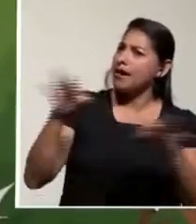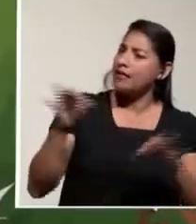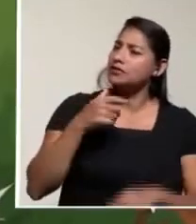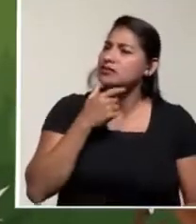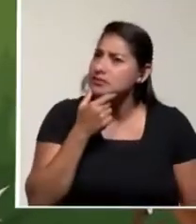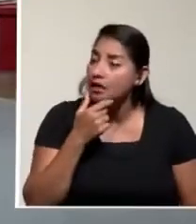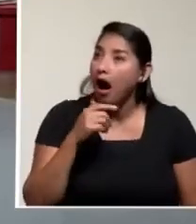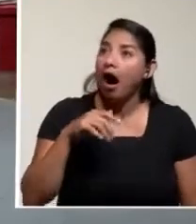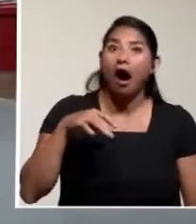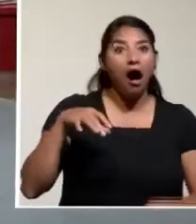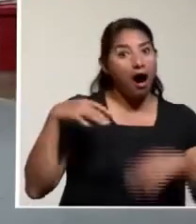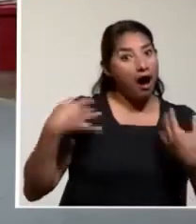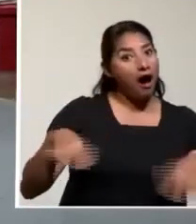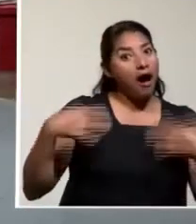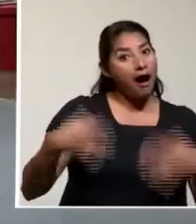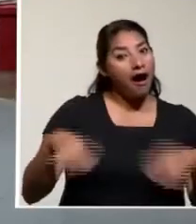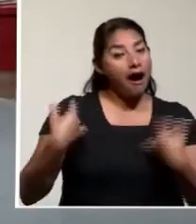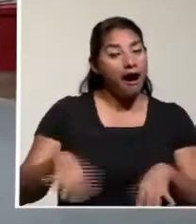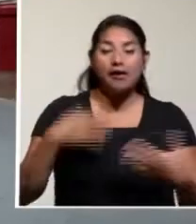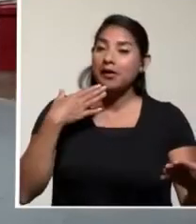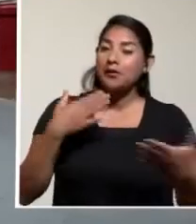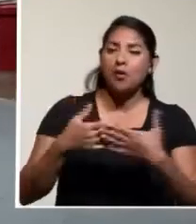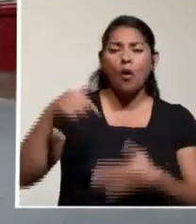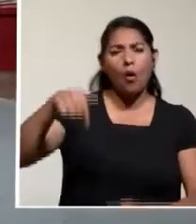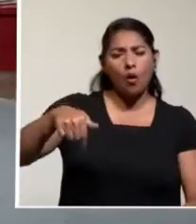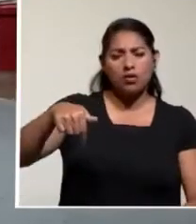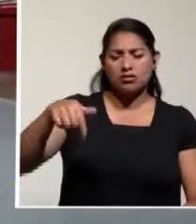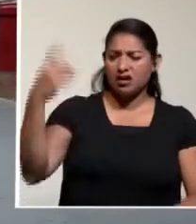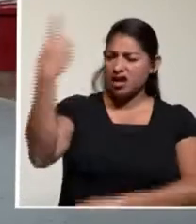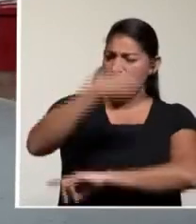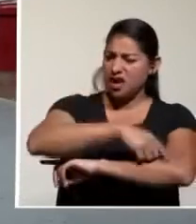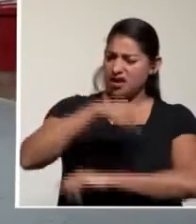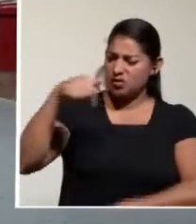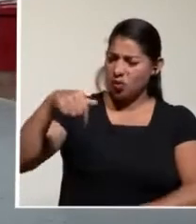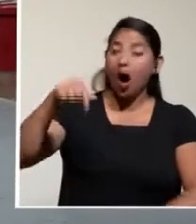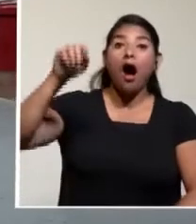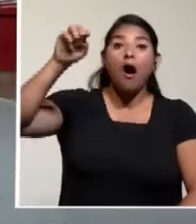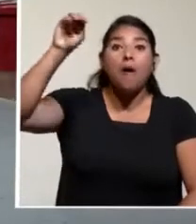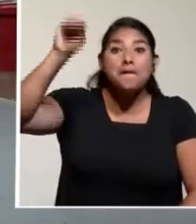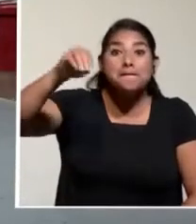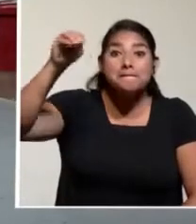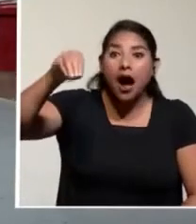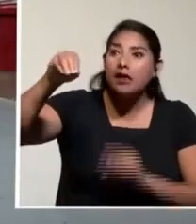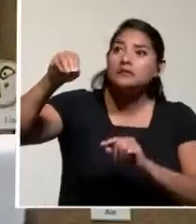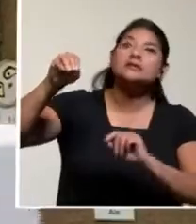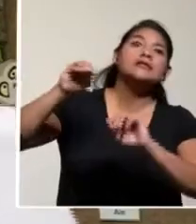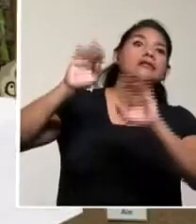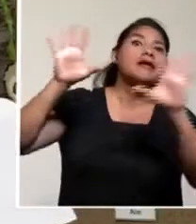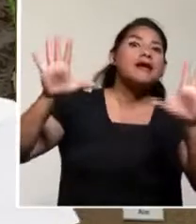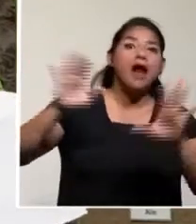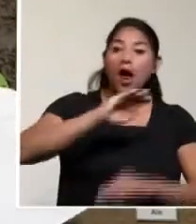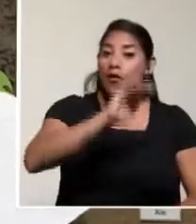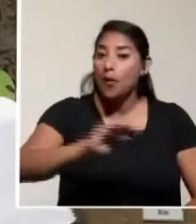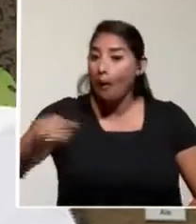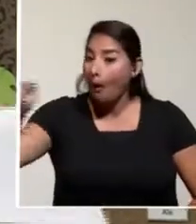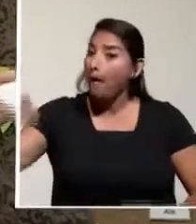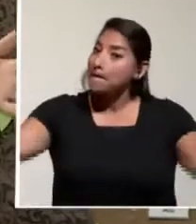Martes gratis. Sí. ¿Qué día es hoy? Hoy es martes, claro. Hoy es martes, niños y